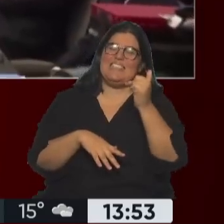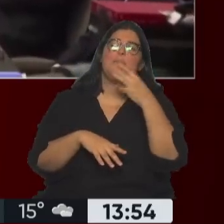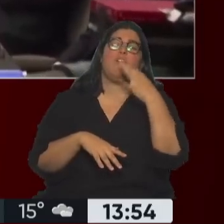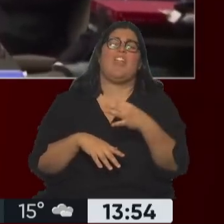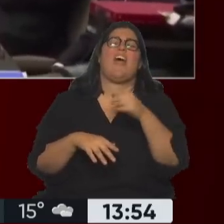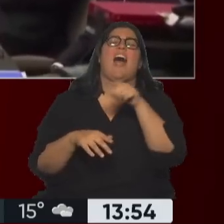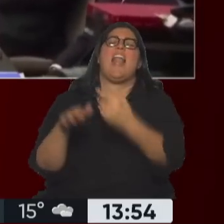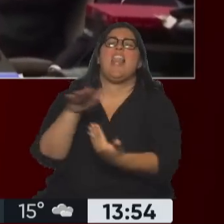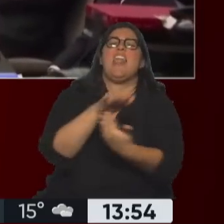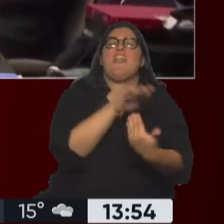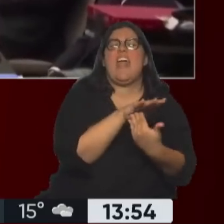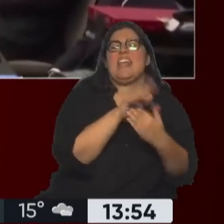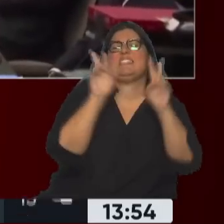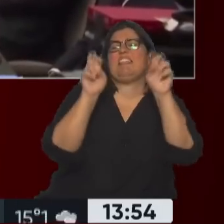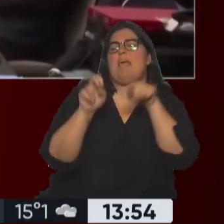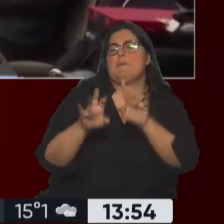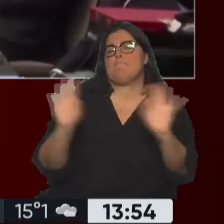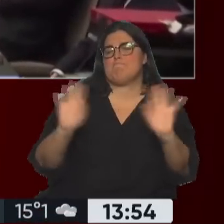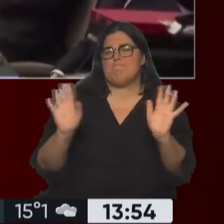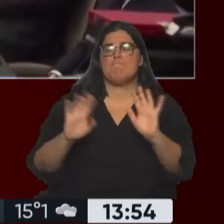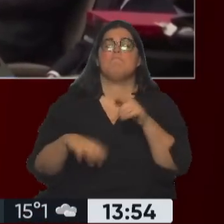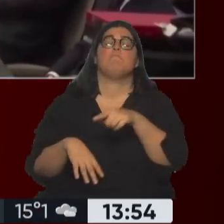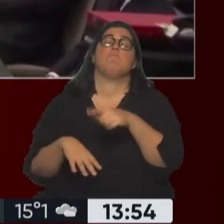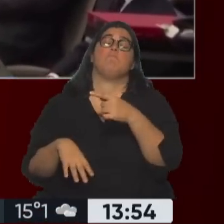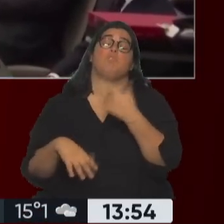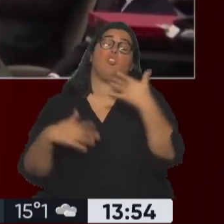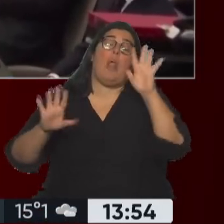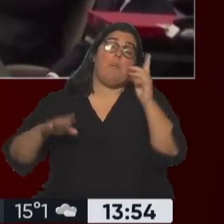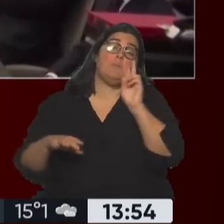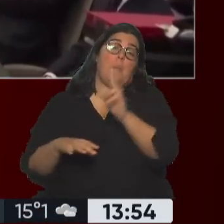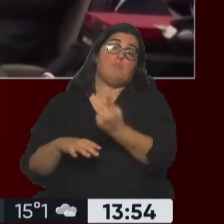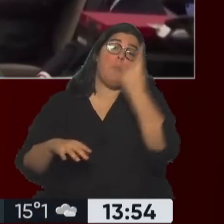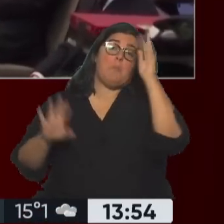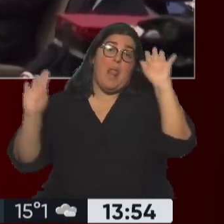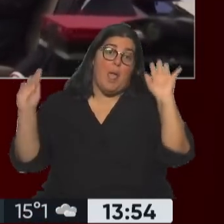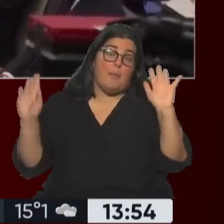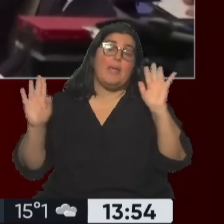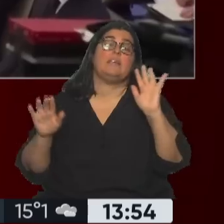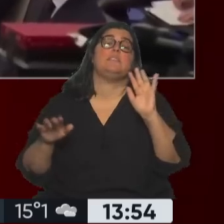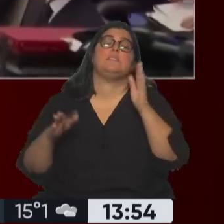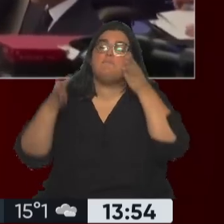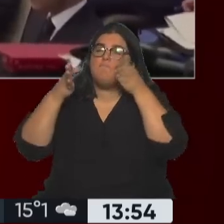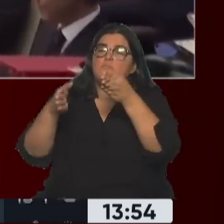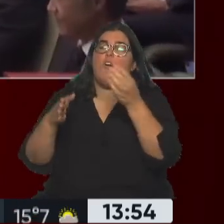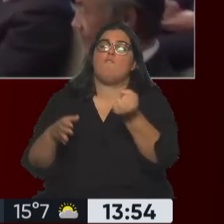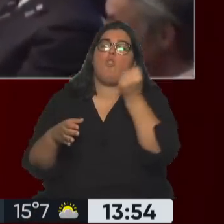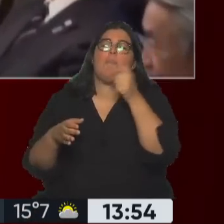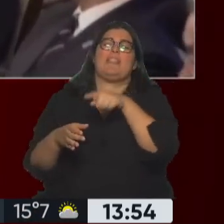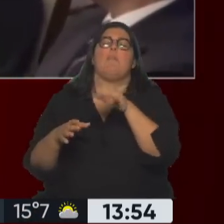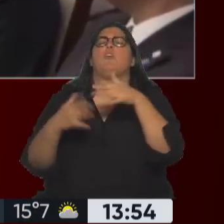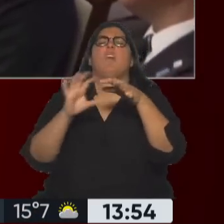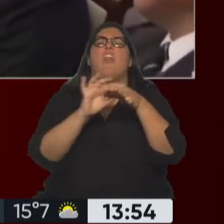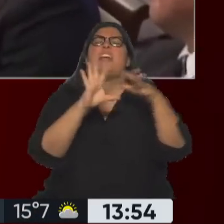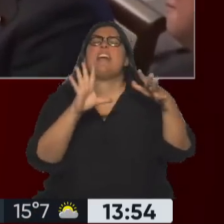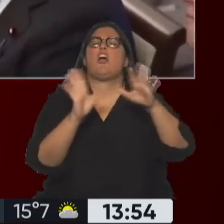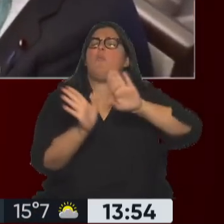líderes. Así que ahora vemos, quizás por primera vez, un énfasis más fuerte en desechar el desacople y hablar de